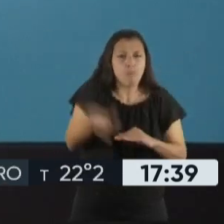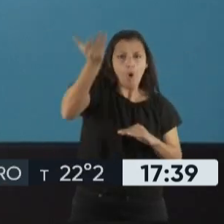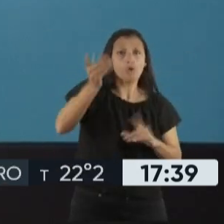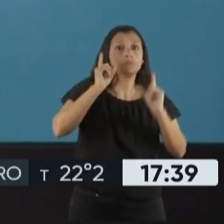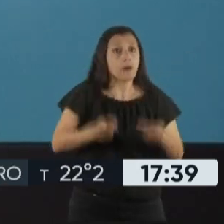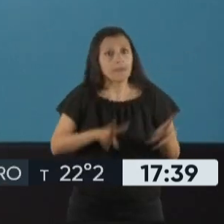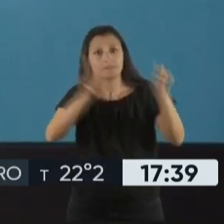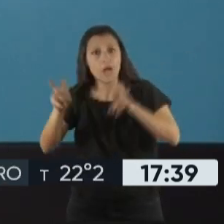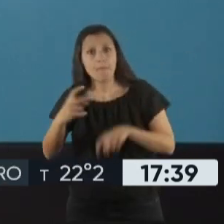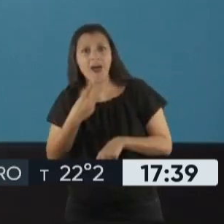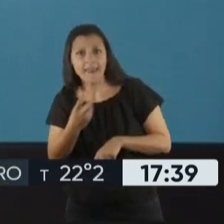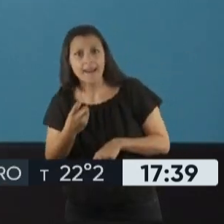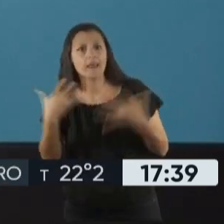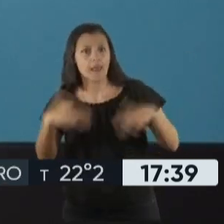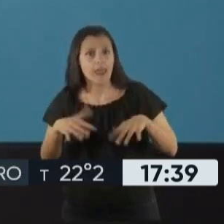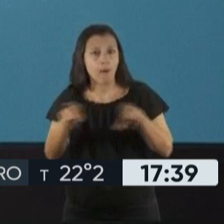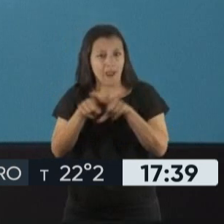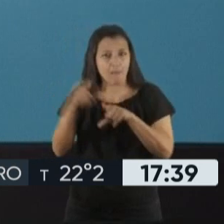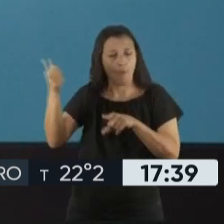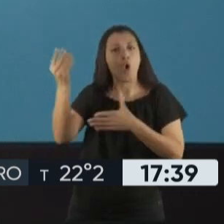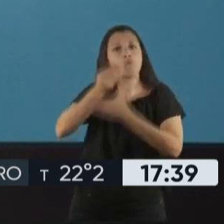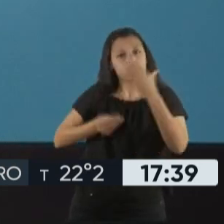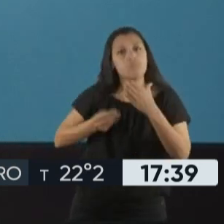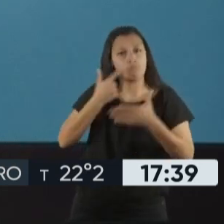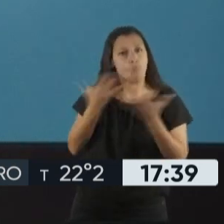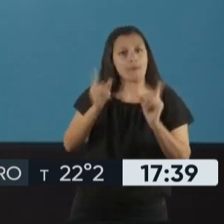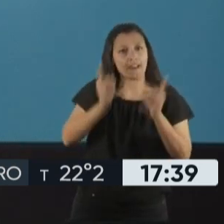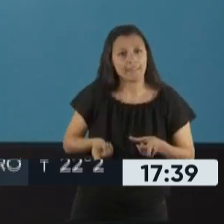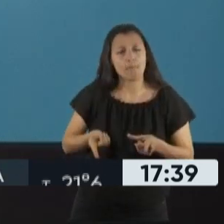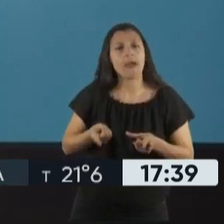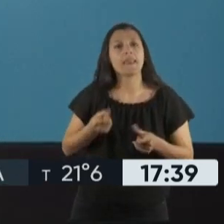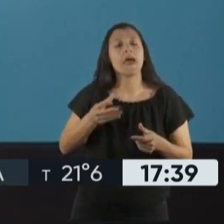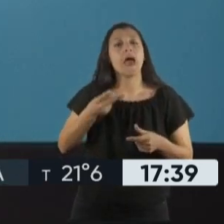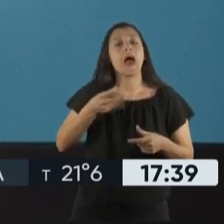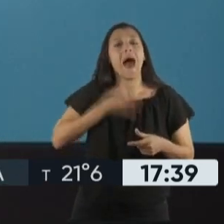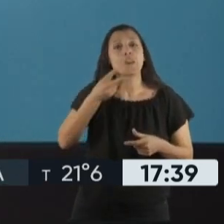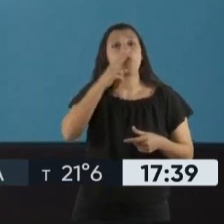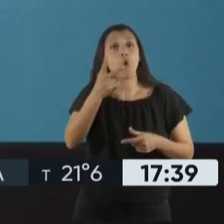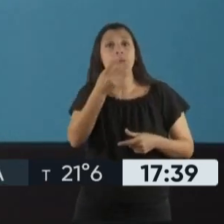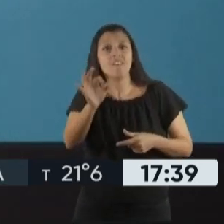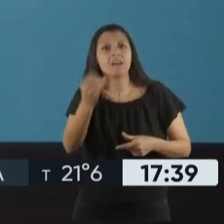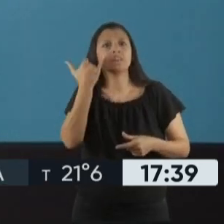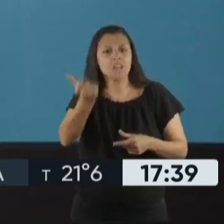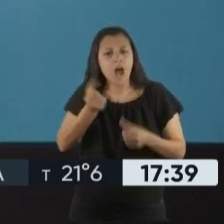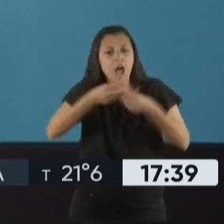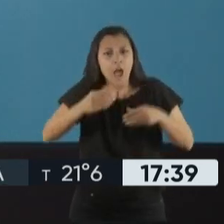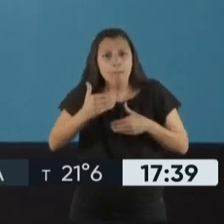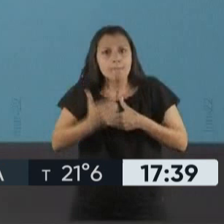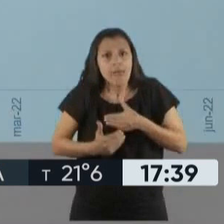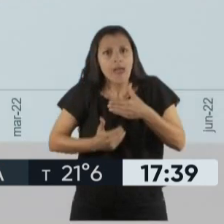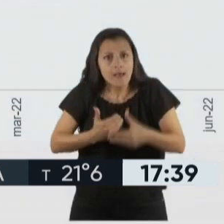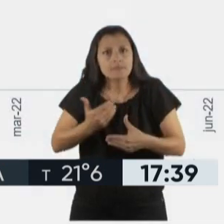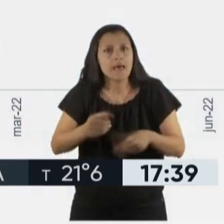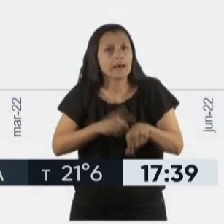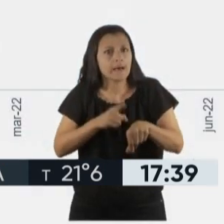con la energía. Y estos gráficos nos muestran lo que ha ocurrido desde 2020, que era un fenómeno que ya se venía presentando en el